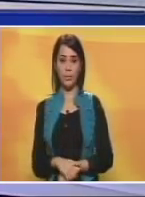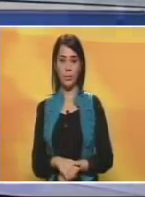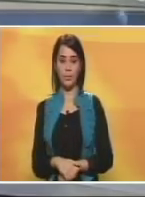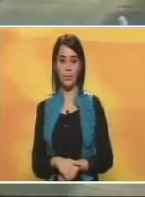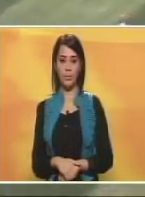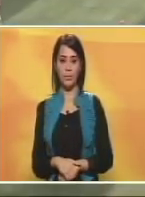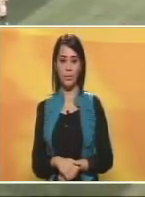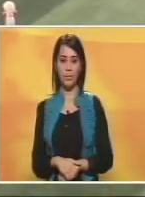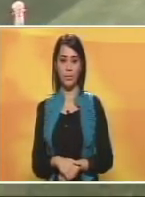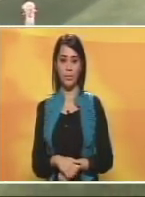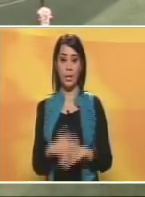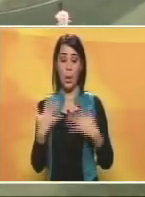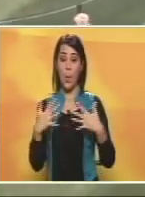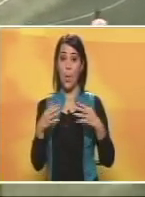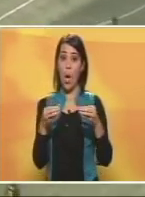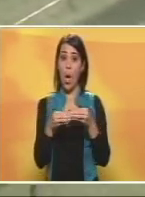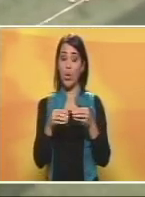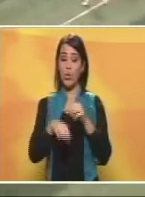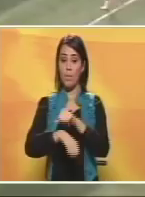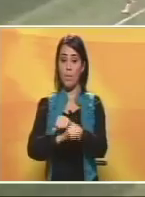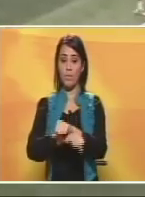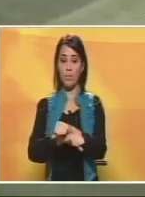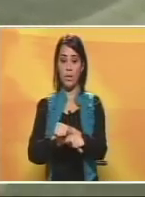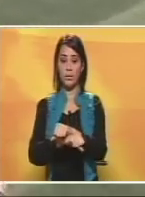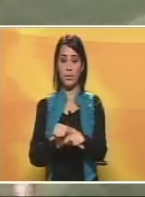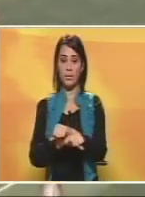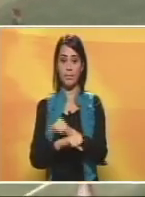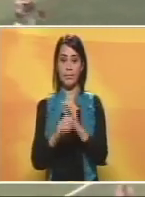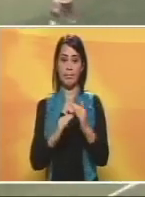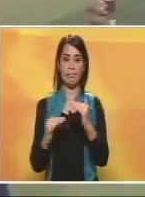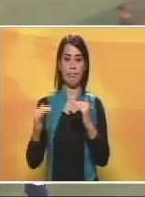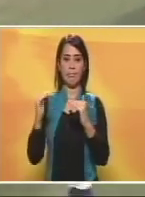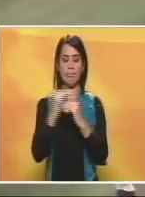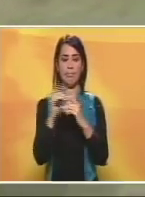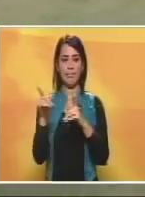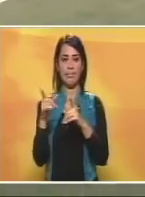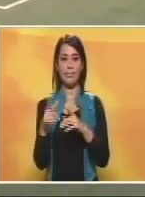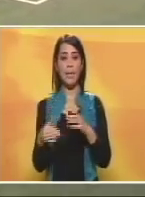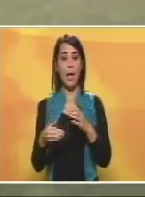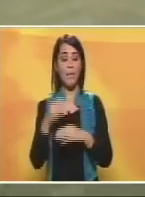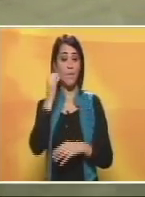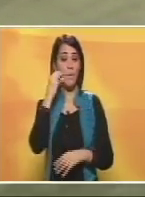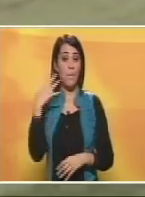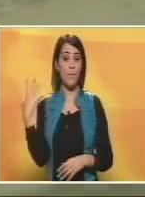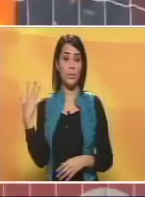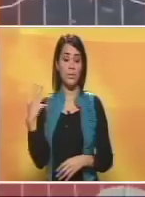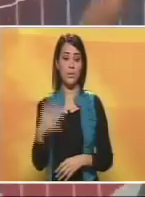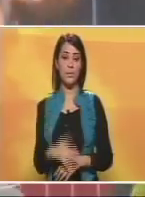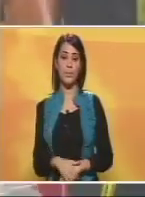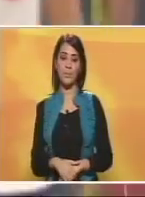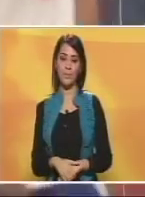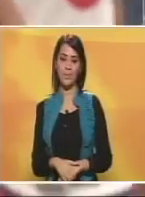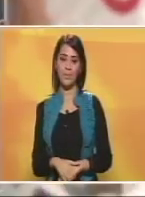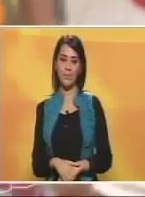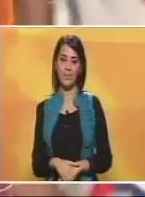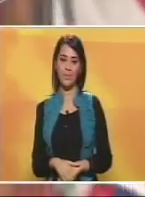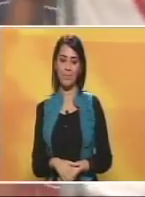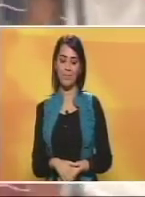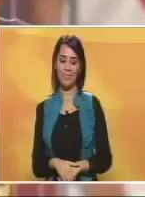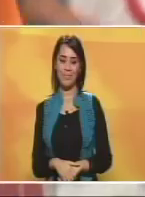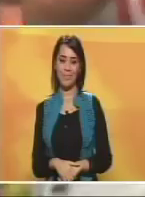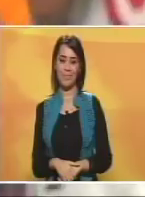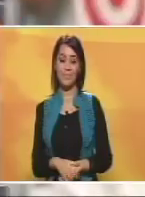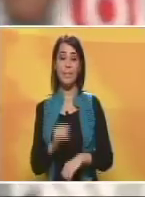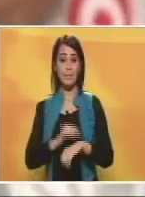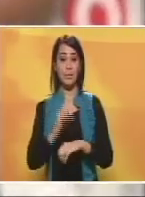luminarias. La Juventus de Turín se impuso a las estrellas de la Major League Soccer. Los detalles